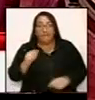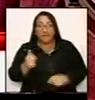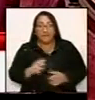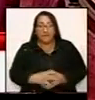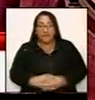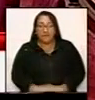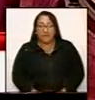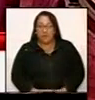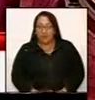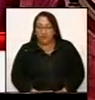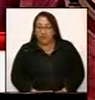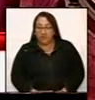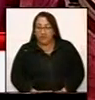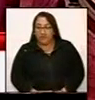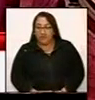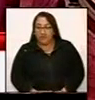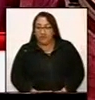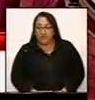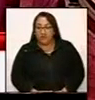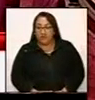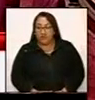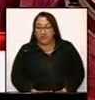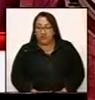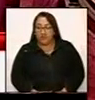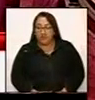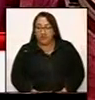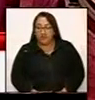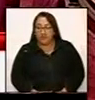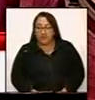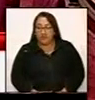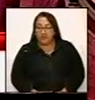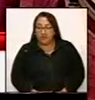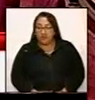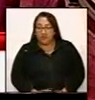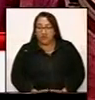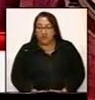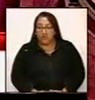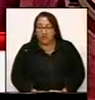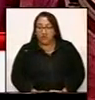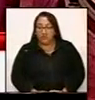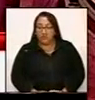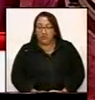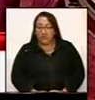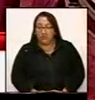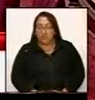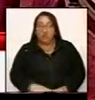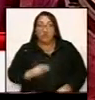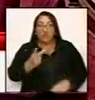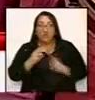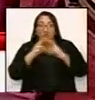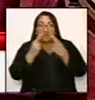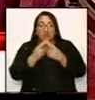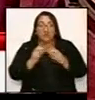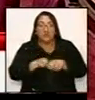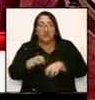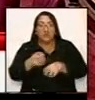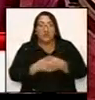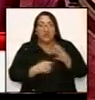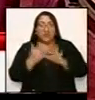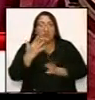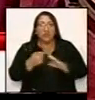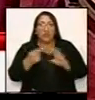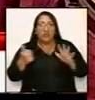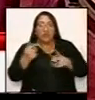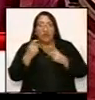respectivamente, si es que no hay ninguna, perdón, y la segunda sesión descentralizada realizadas el 15 y